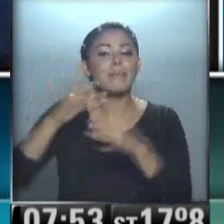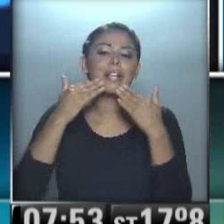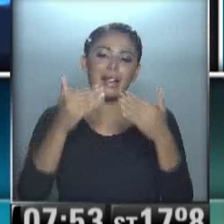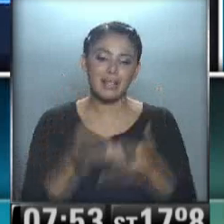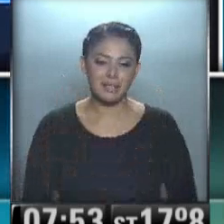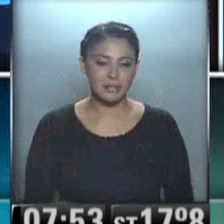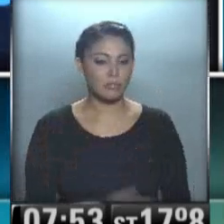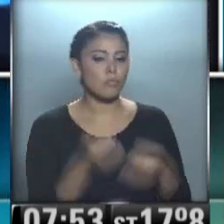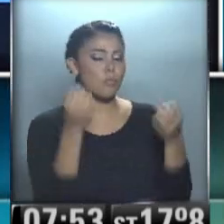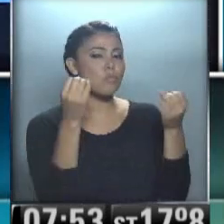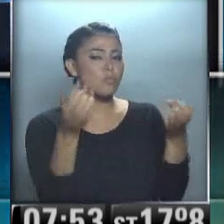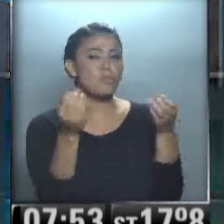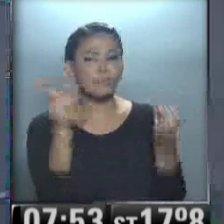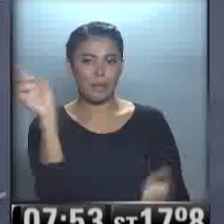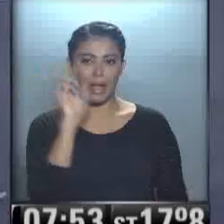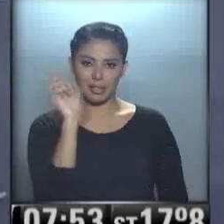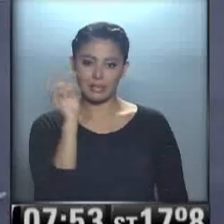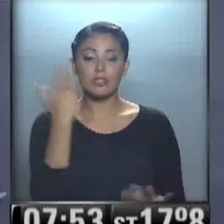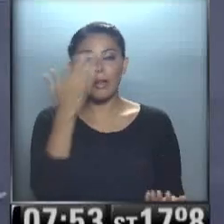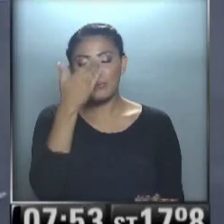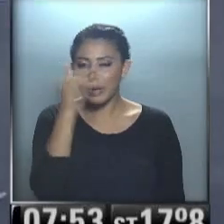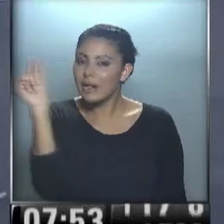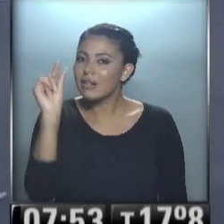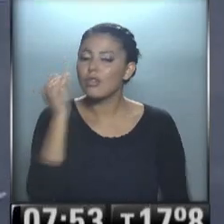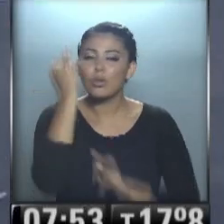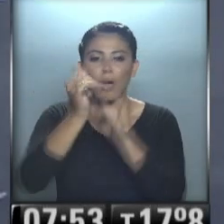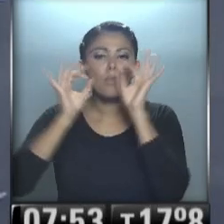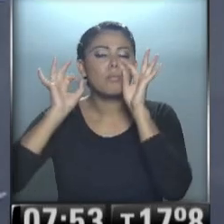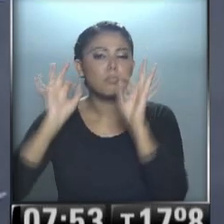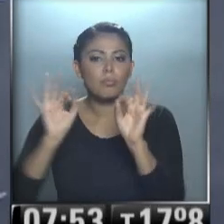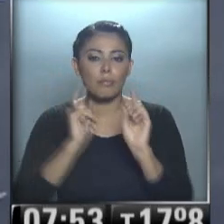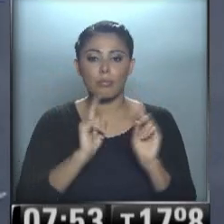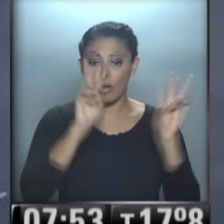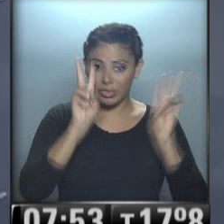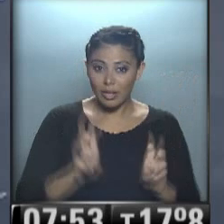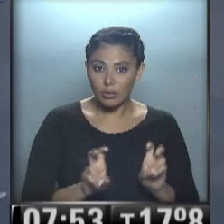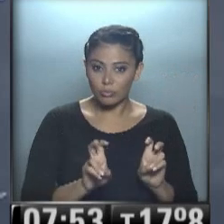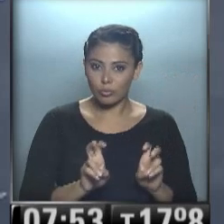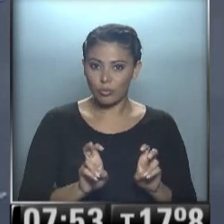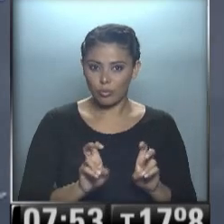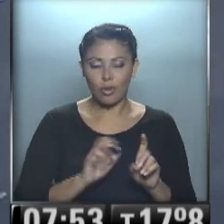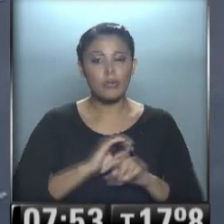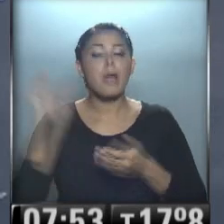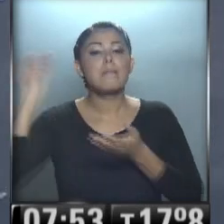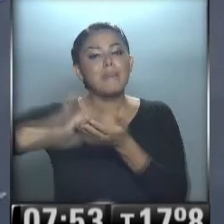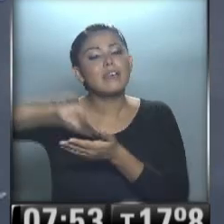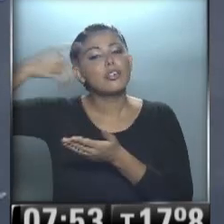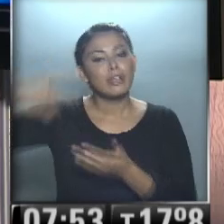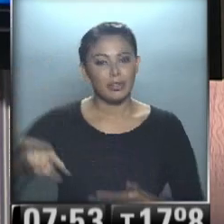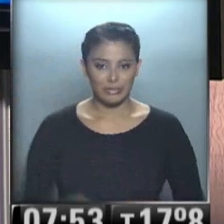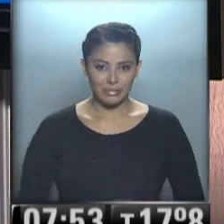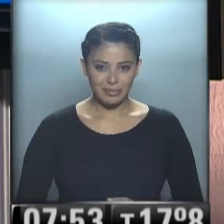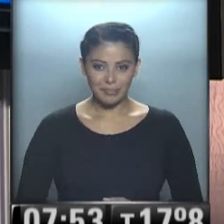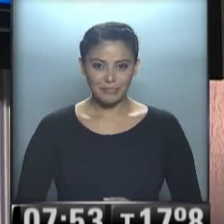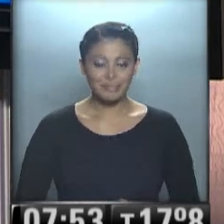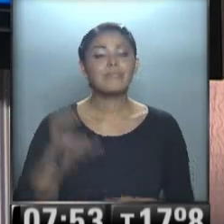Gracias. Fantástico, Patricia. Entonces, enseguidita el desarrollo de estos títulos, de esta información y mucho, mucho más